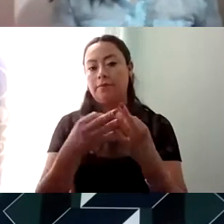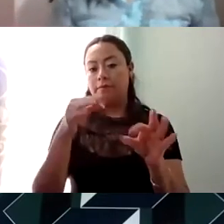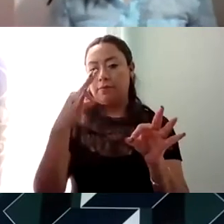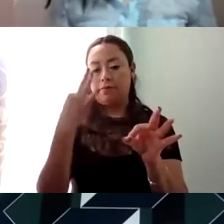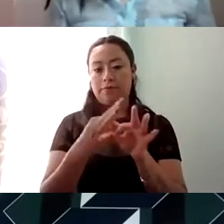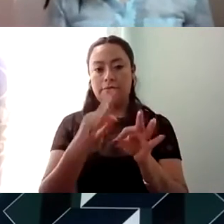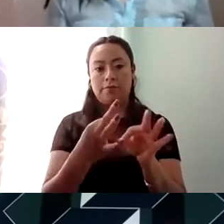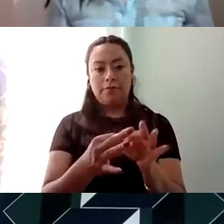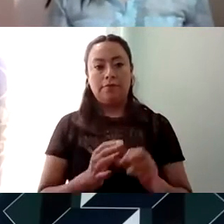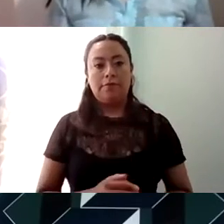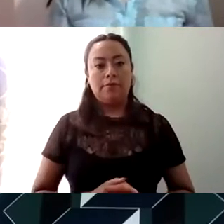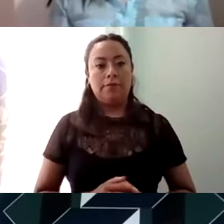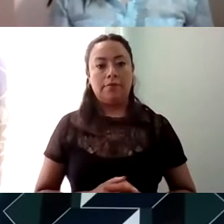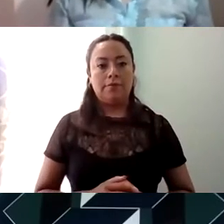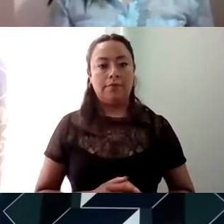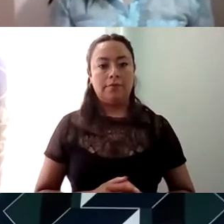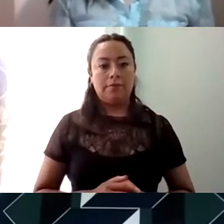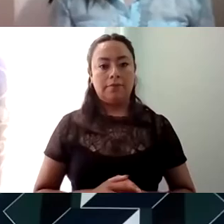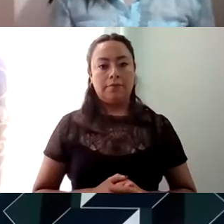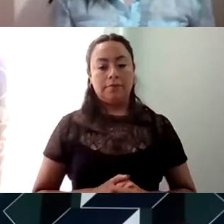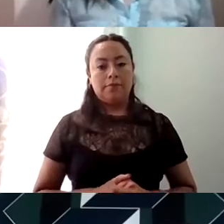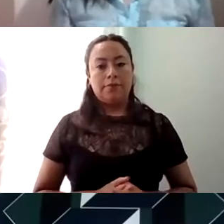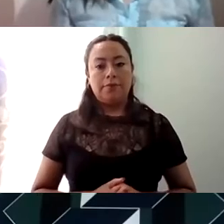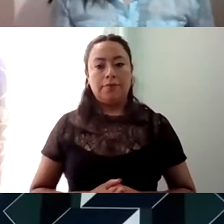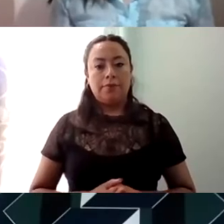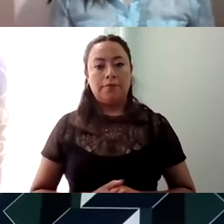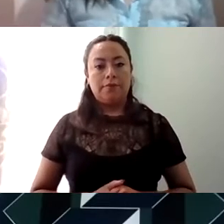pero siéntase en la libertad de poder responder todas las preguntas.